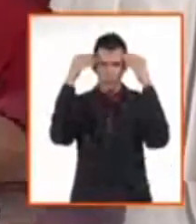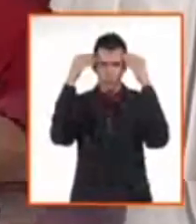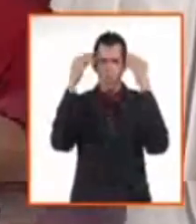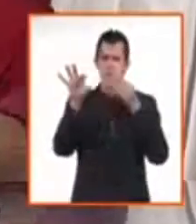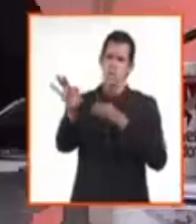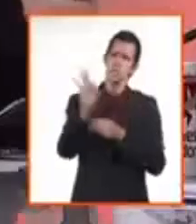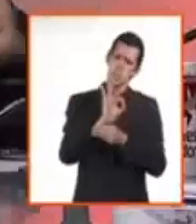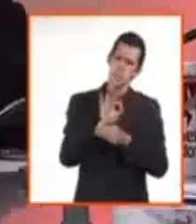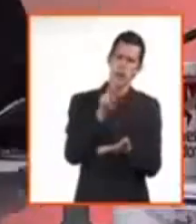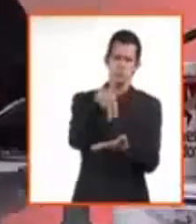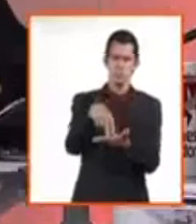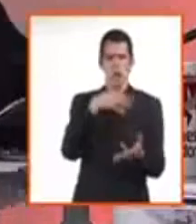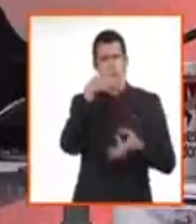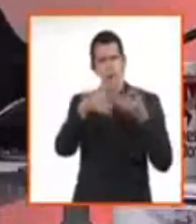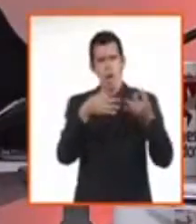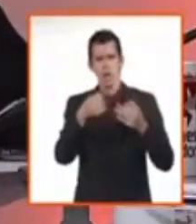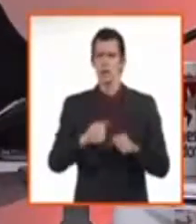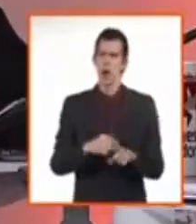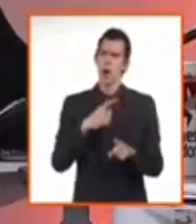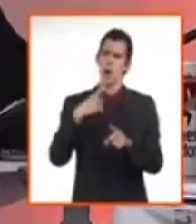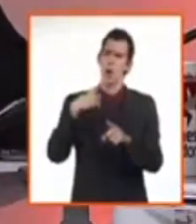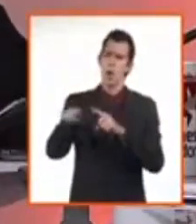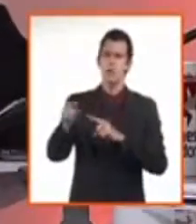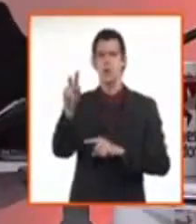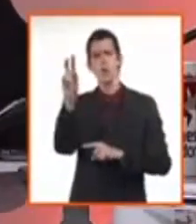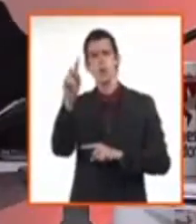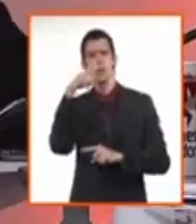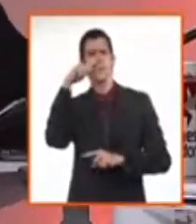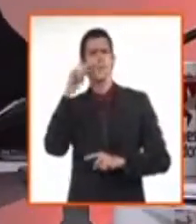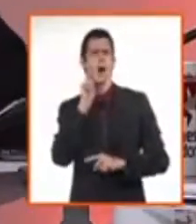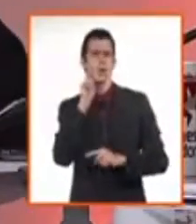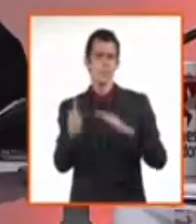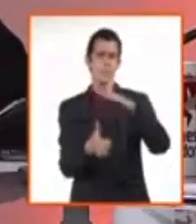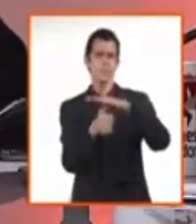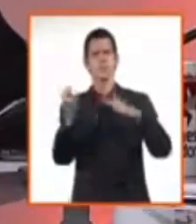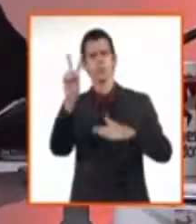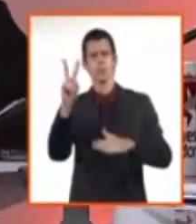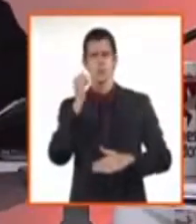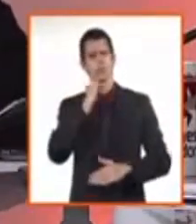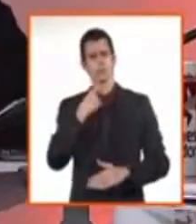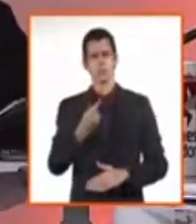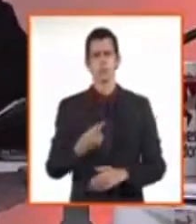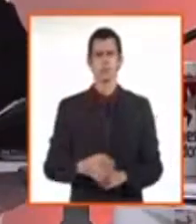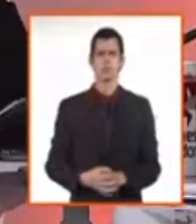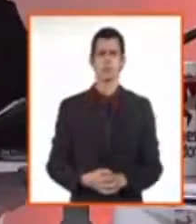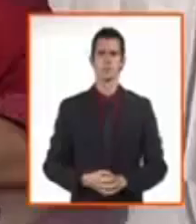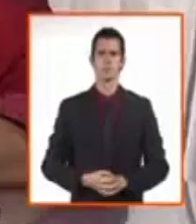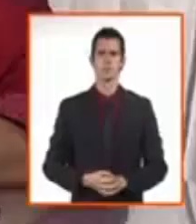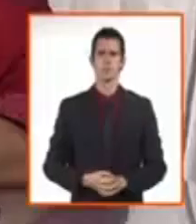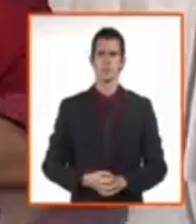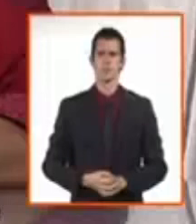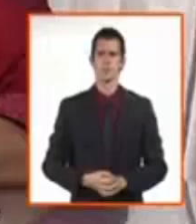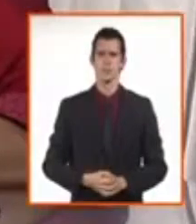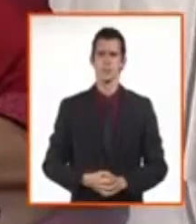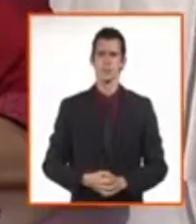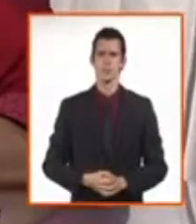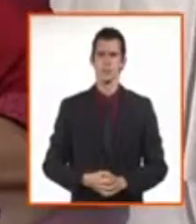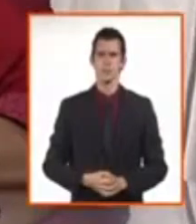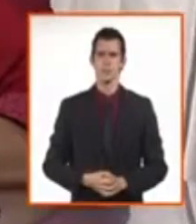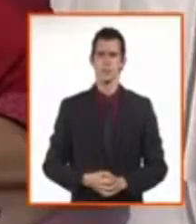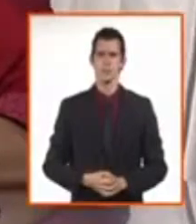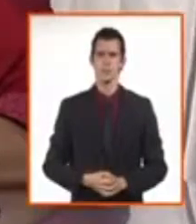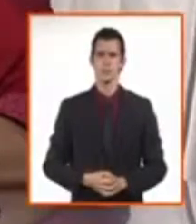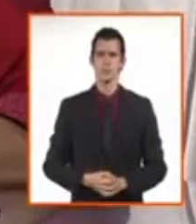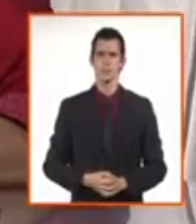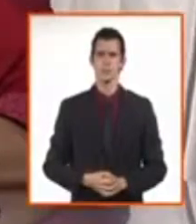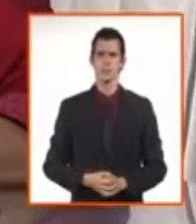pero es excelente escenario es esa cultura de la cumbre de los de los pueblos y yo creo que aunque no estaba en la cumbre de los